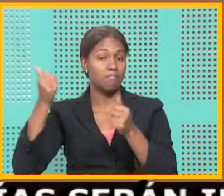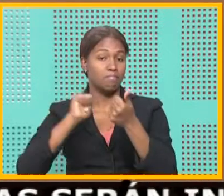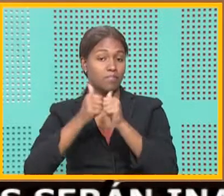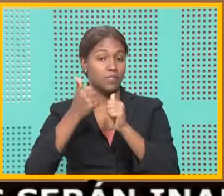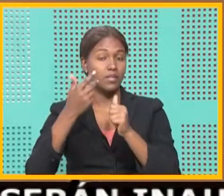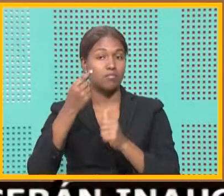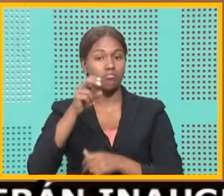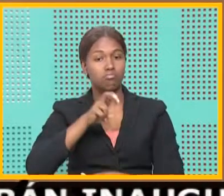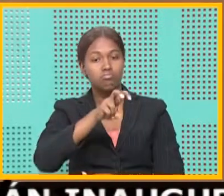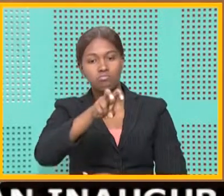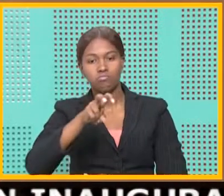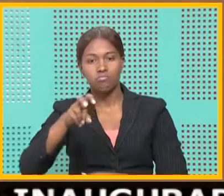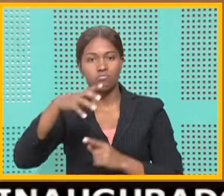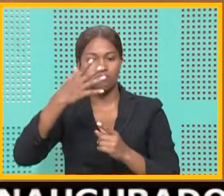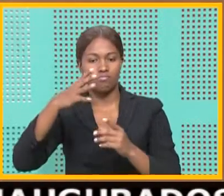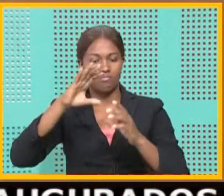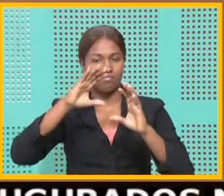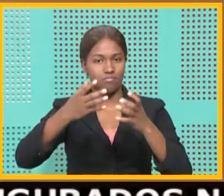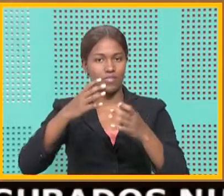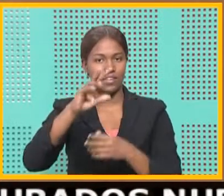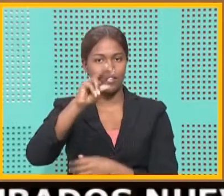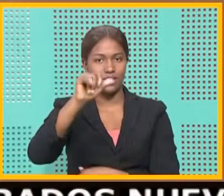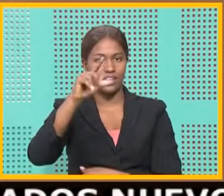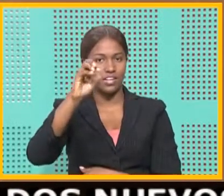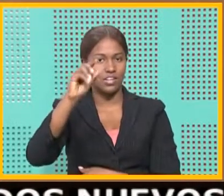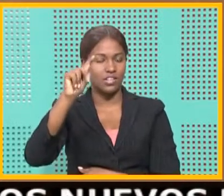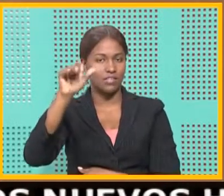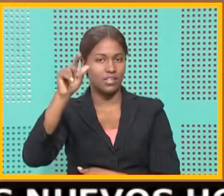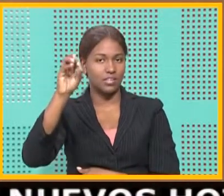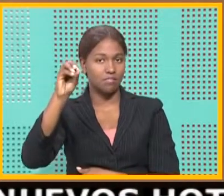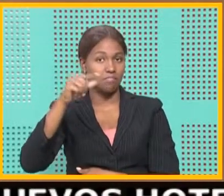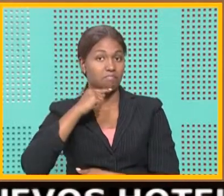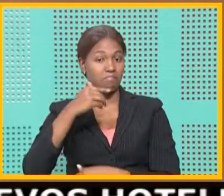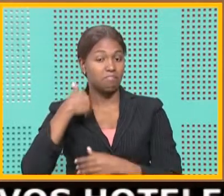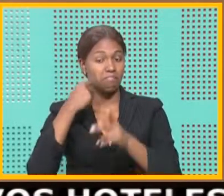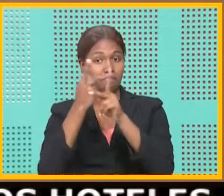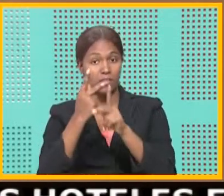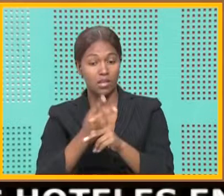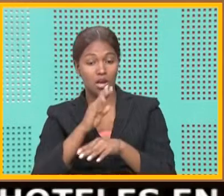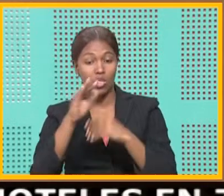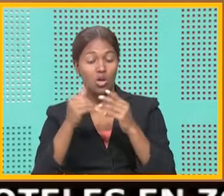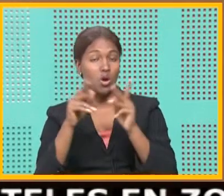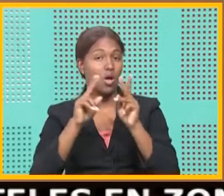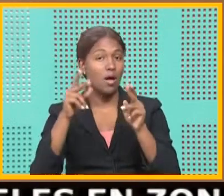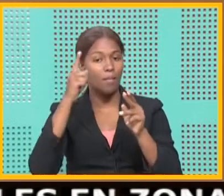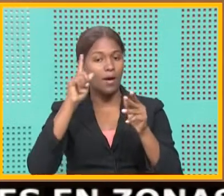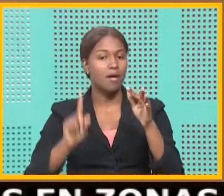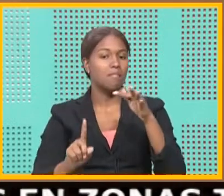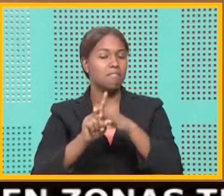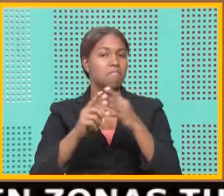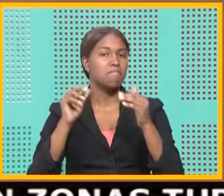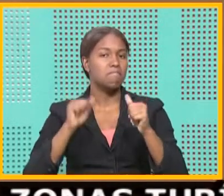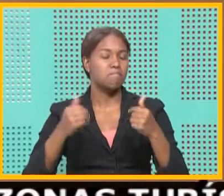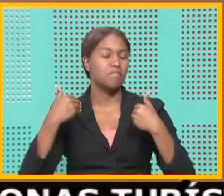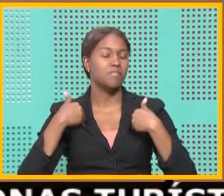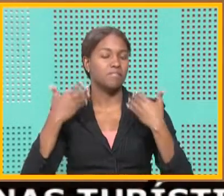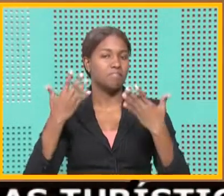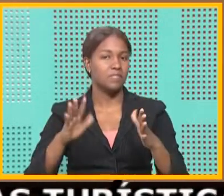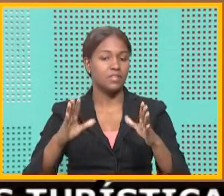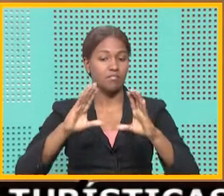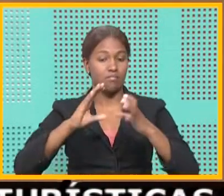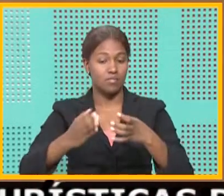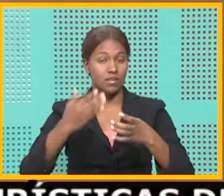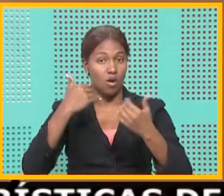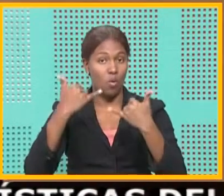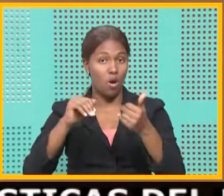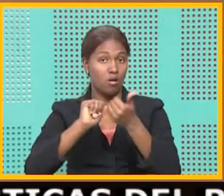en el Palacio de los Deportes Virgilio Travieso Soto, confirmando que todo está listo para que el evento, que dará una plaza a los